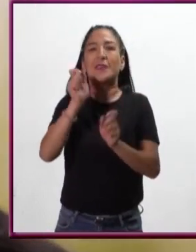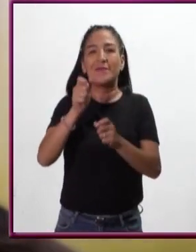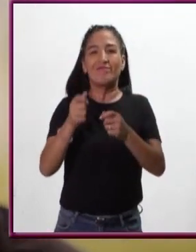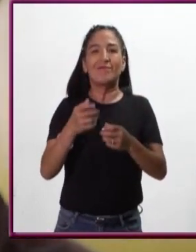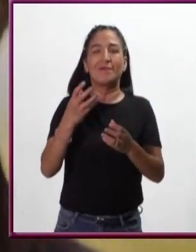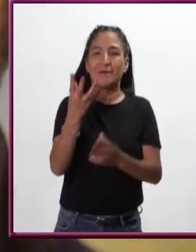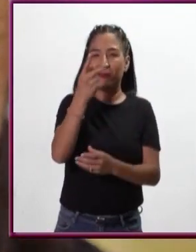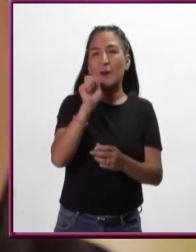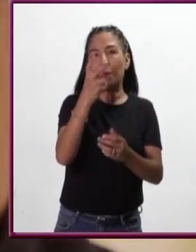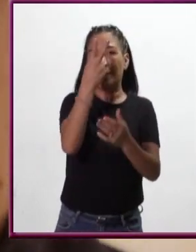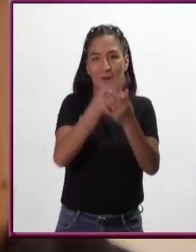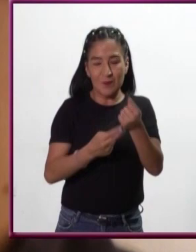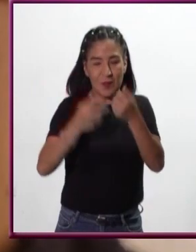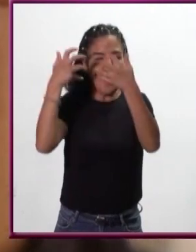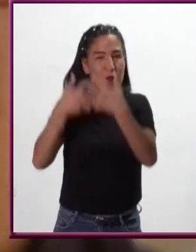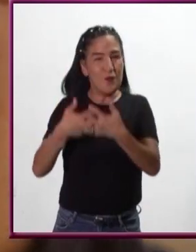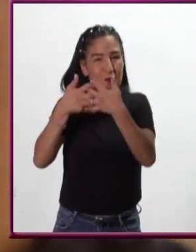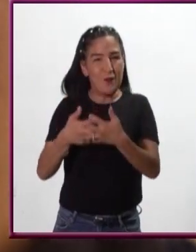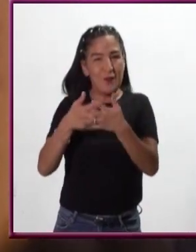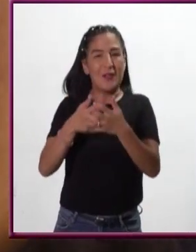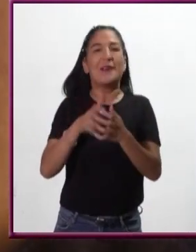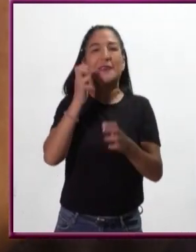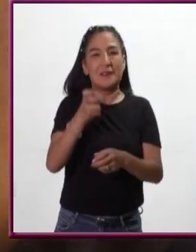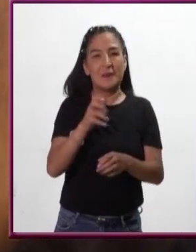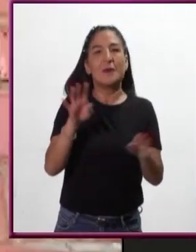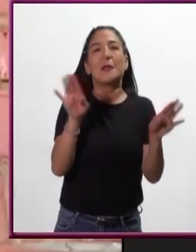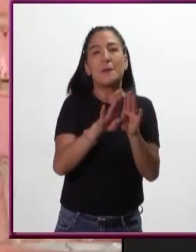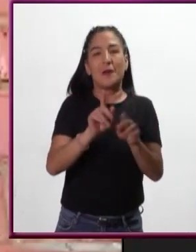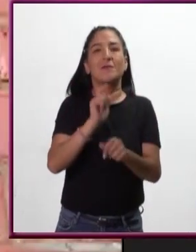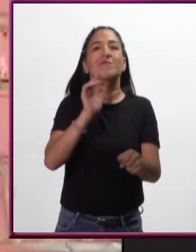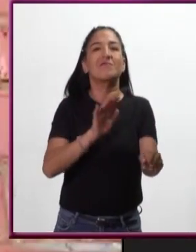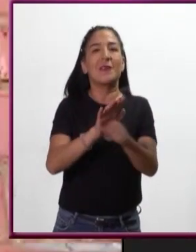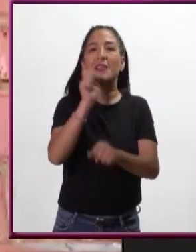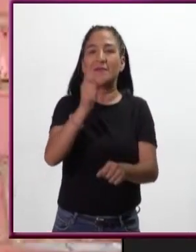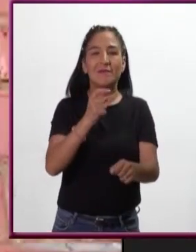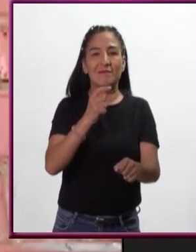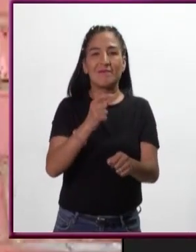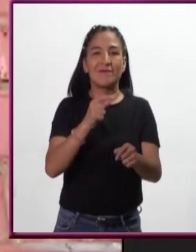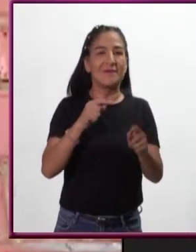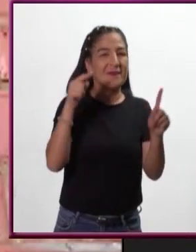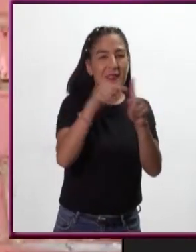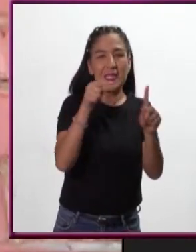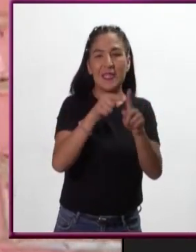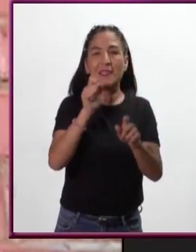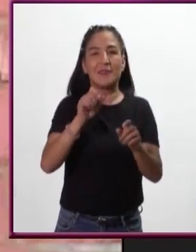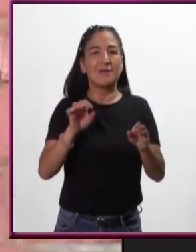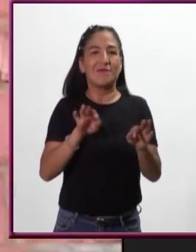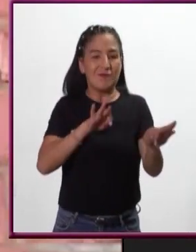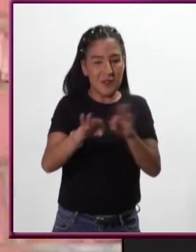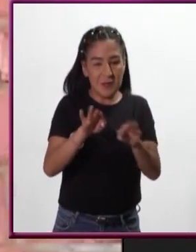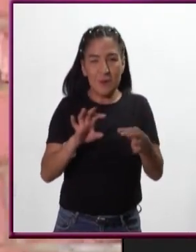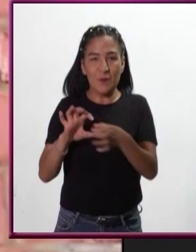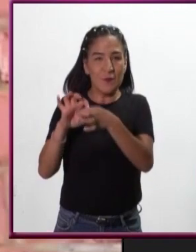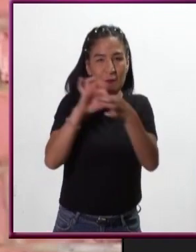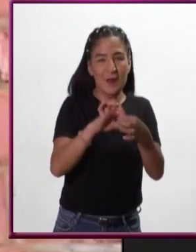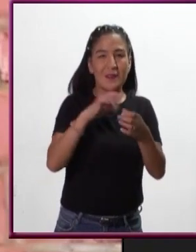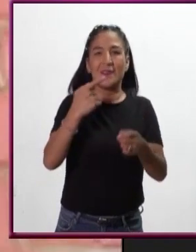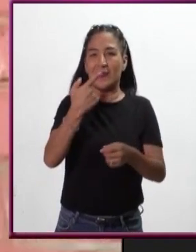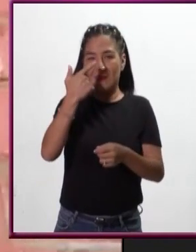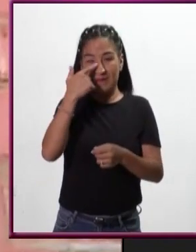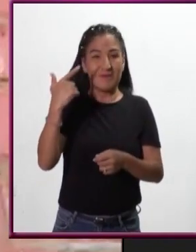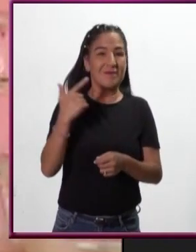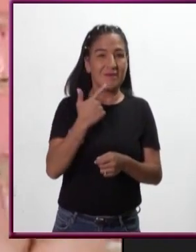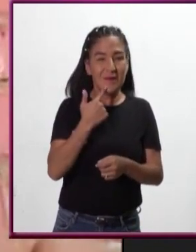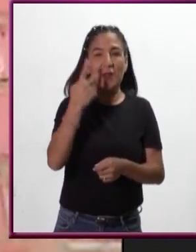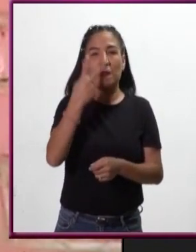trabajan en conjunto. Estos dos sentidos, pues, sí es determinante el trabajar en conjunto y ambos, por